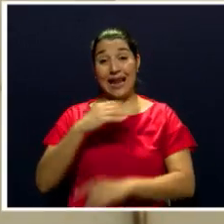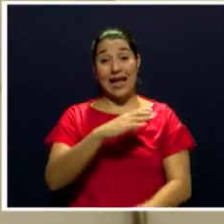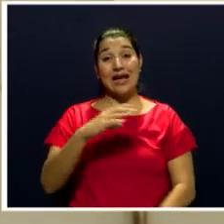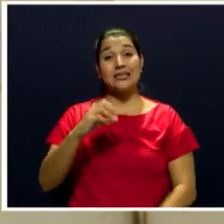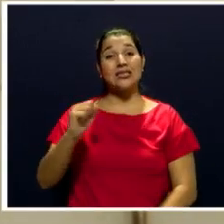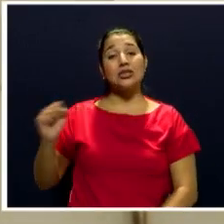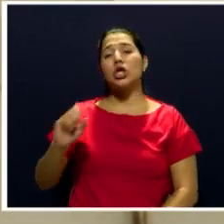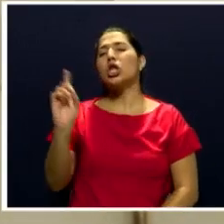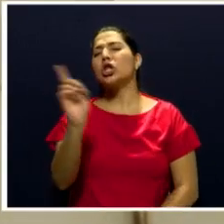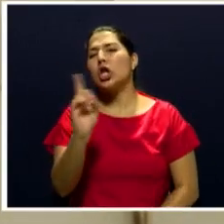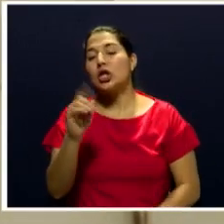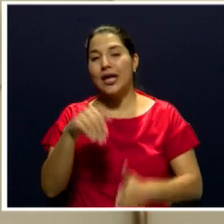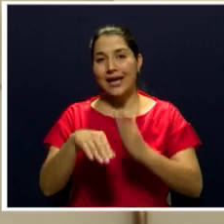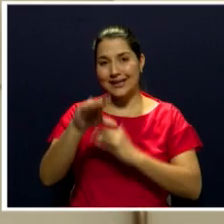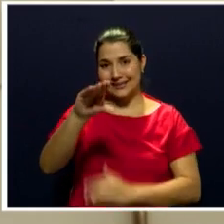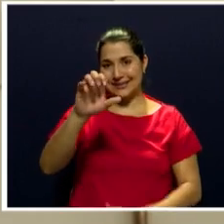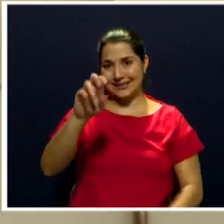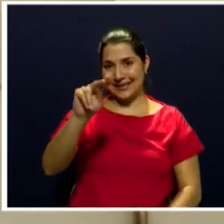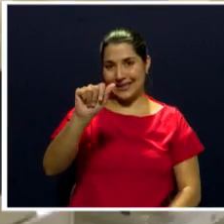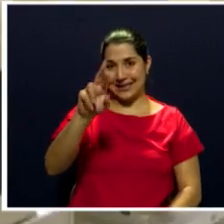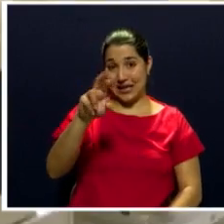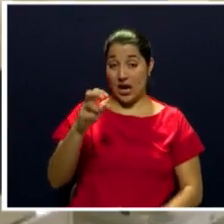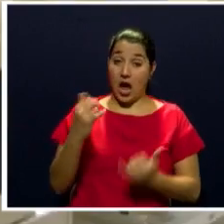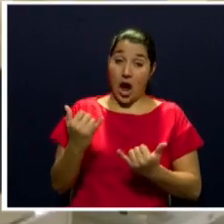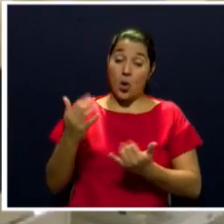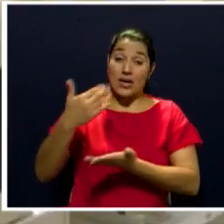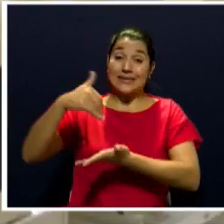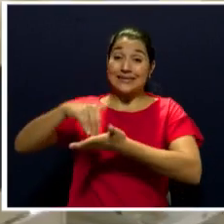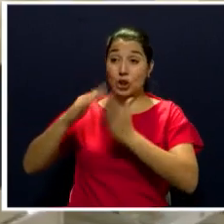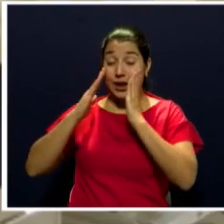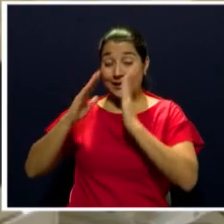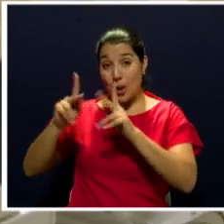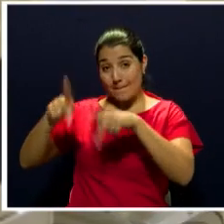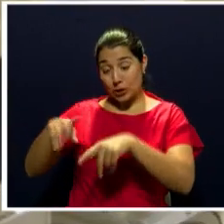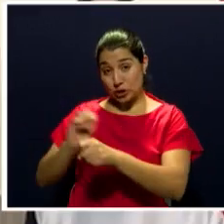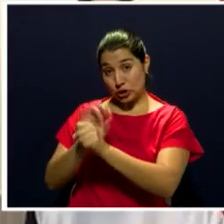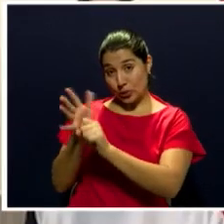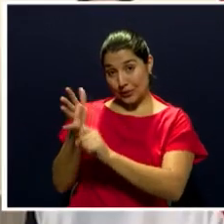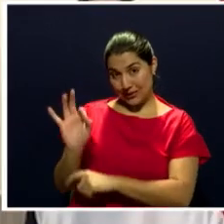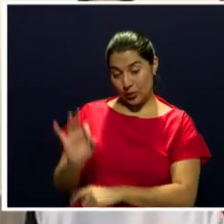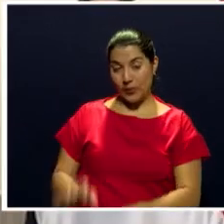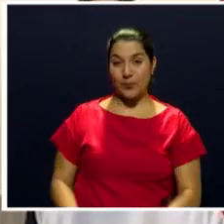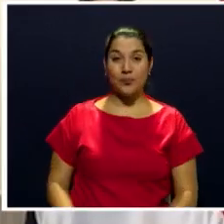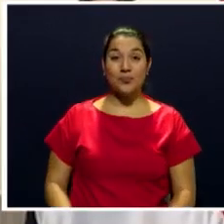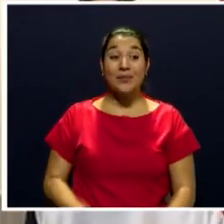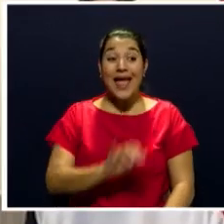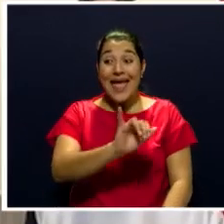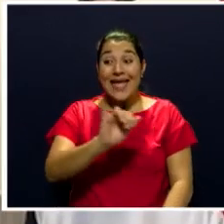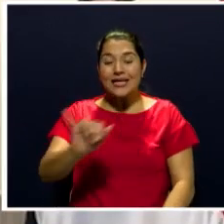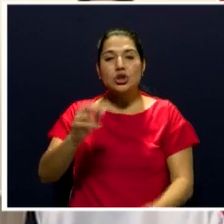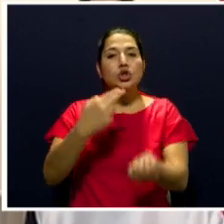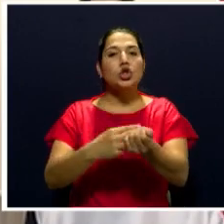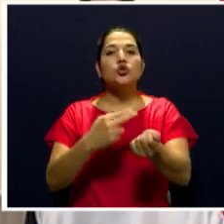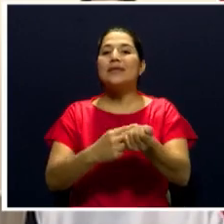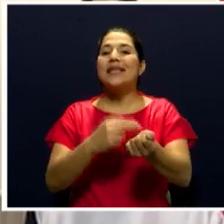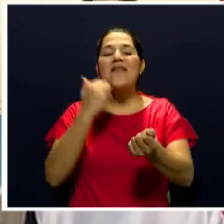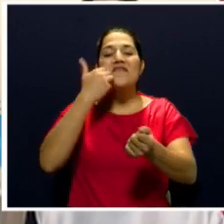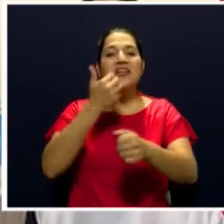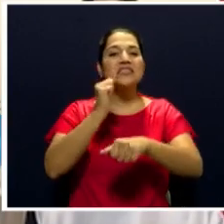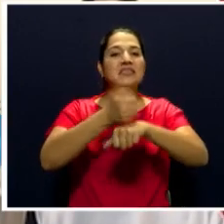están instalados en el Senare, ahora Centro de Atención de Pacientes COVID-19. Estos hospitales son modulares, entonces